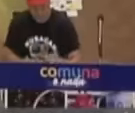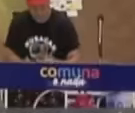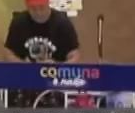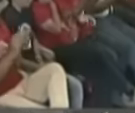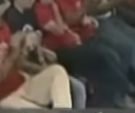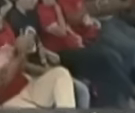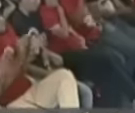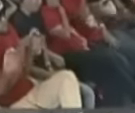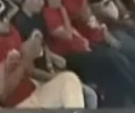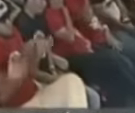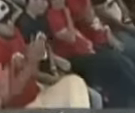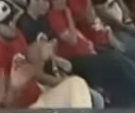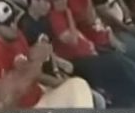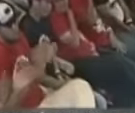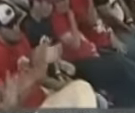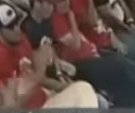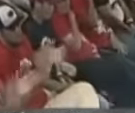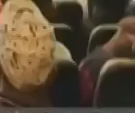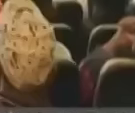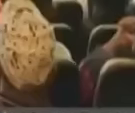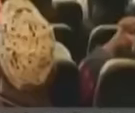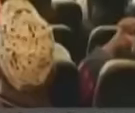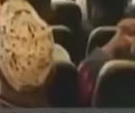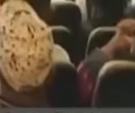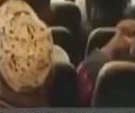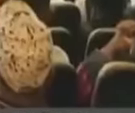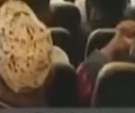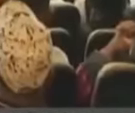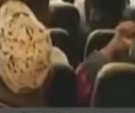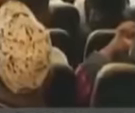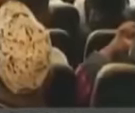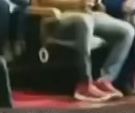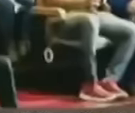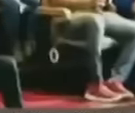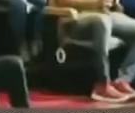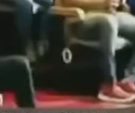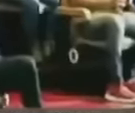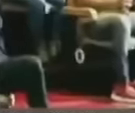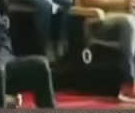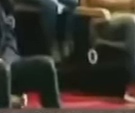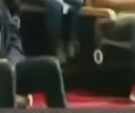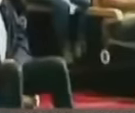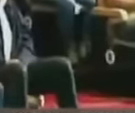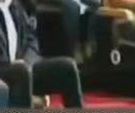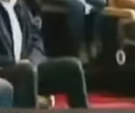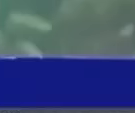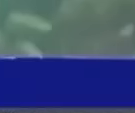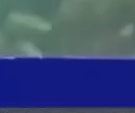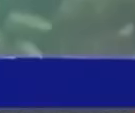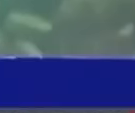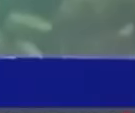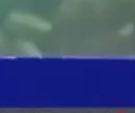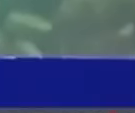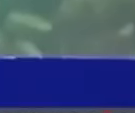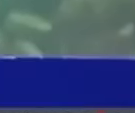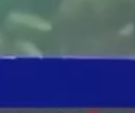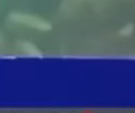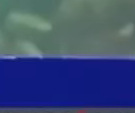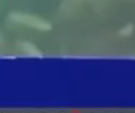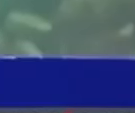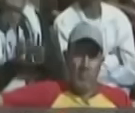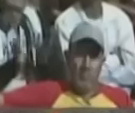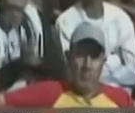los Trabajadores, 6 millones de dólares. A través de la cartera productiva de la banca,